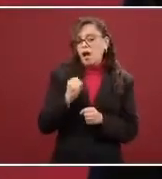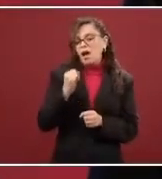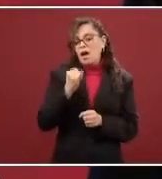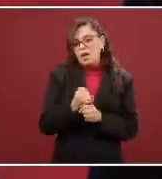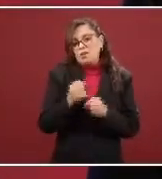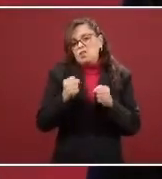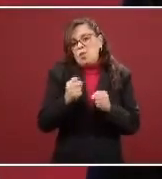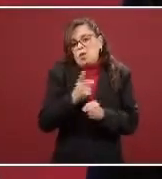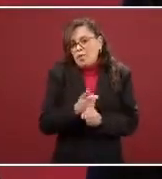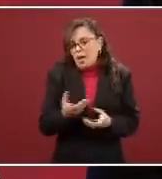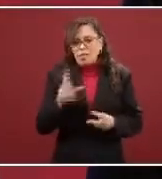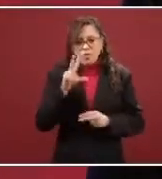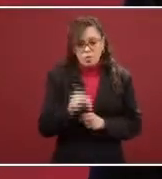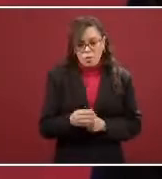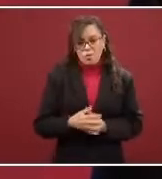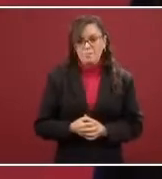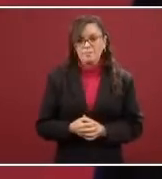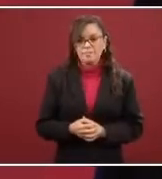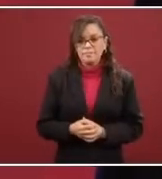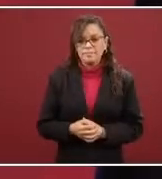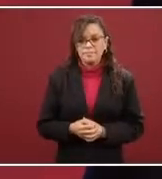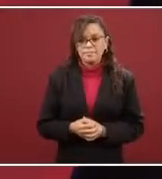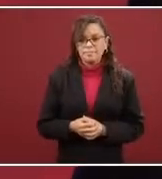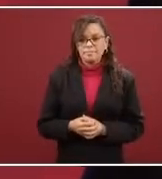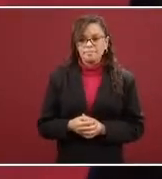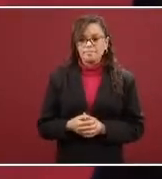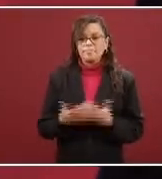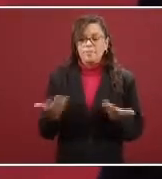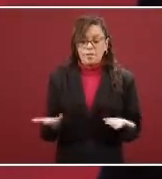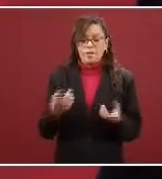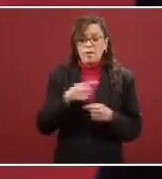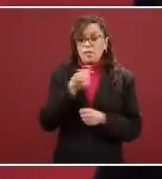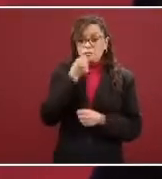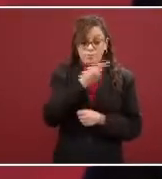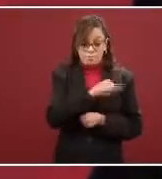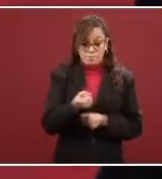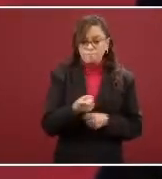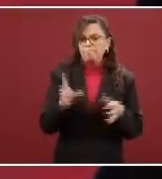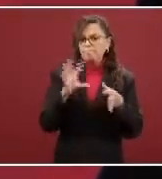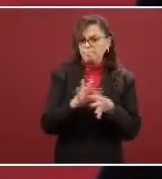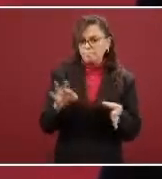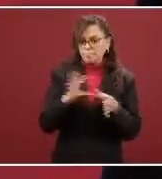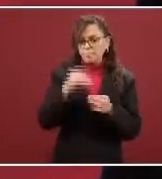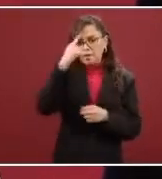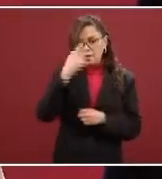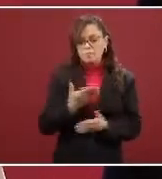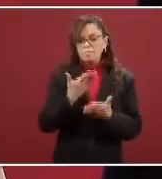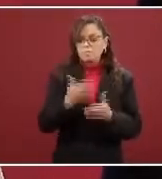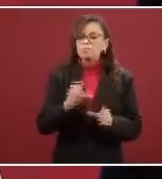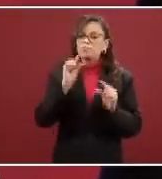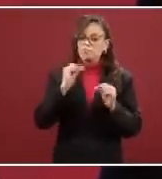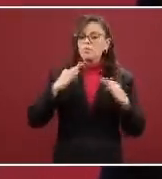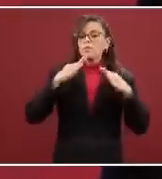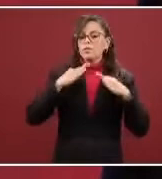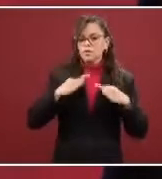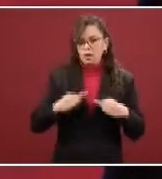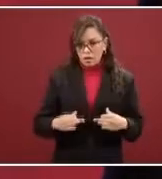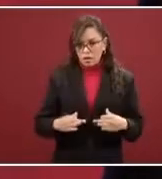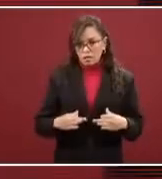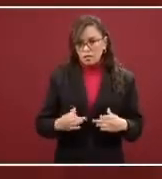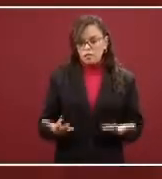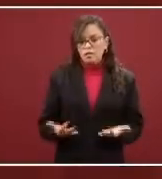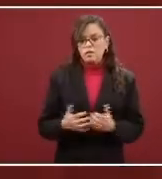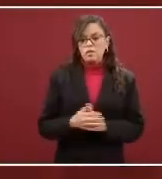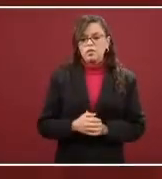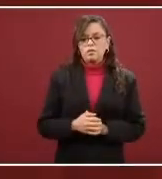las emociones que pide tener y las que actúa. Es decir, vamos a hablar con los niños a pedir tranquilidad, mantenernos en calma, vamos